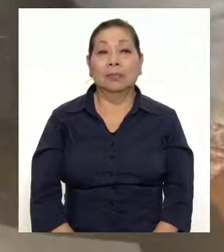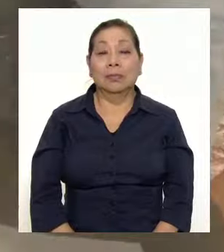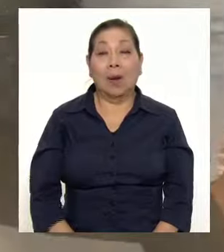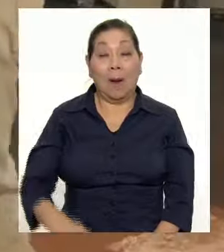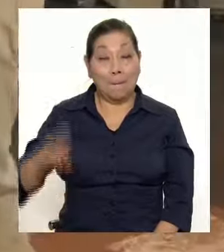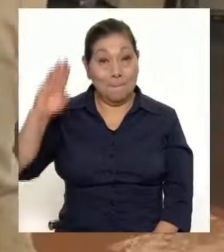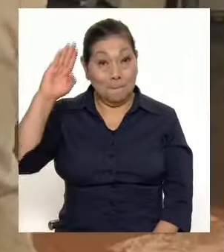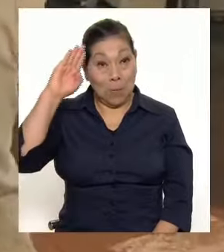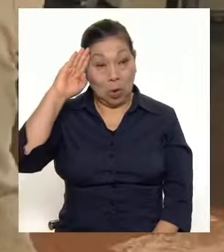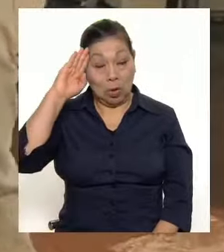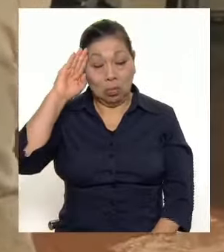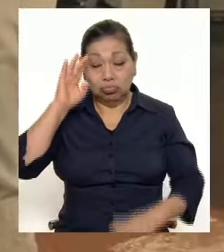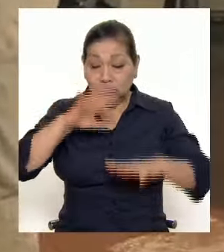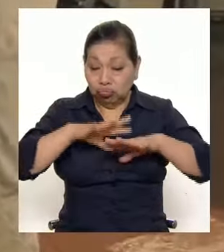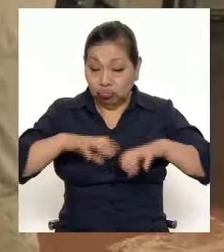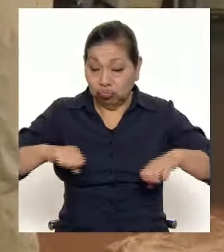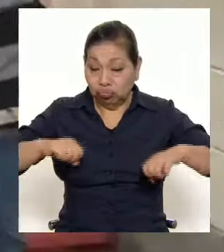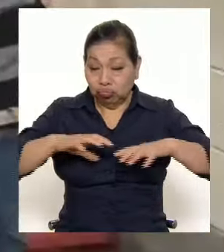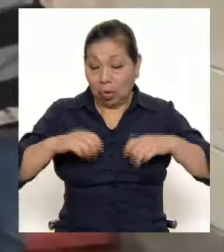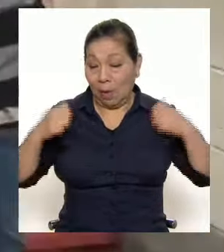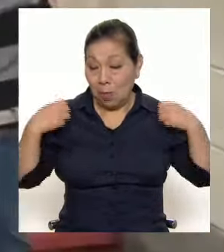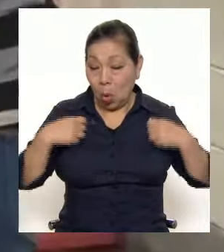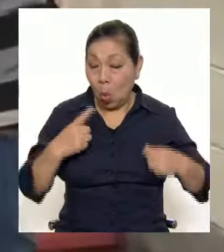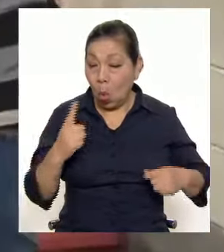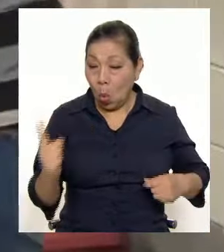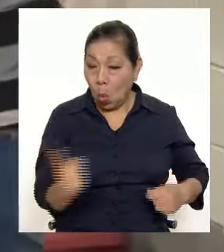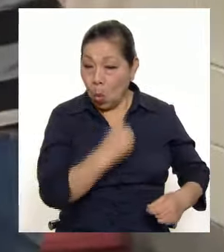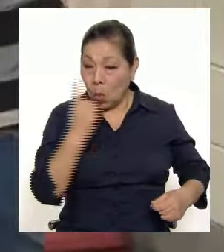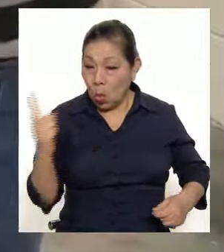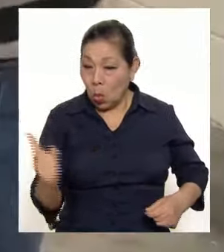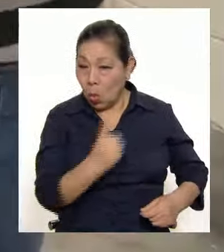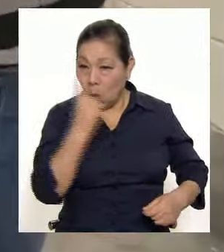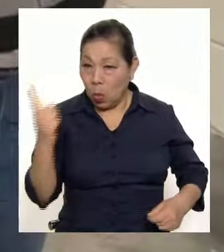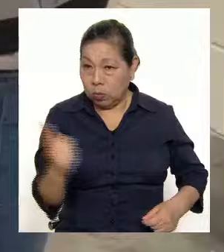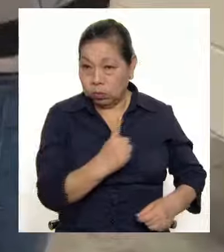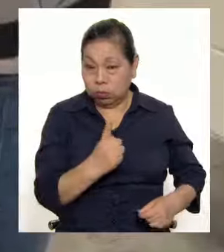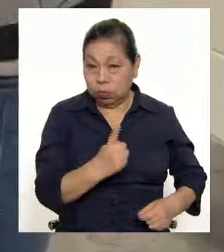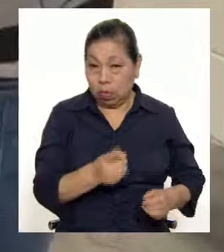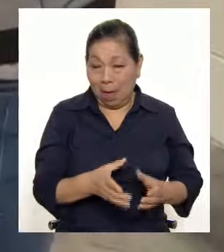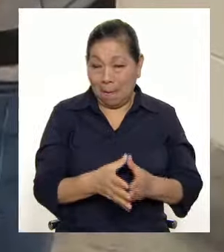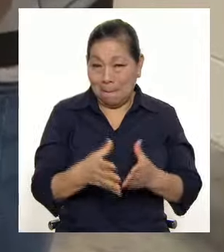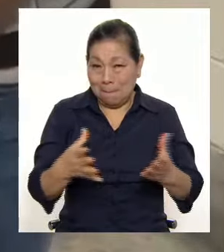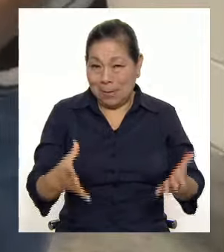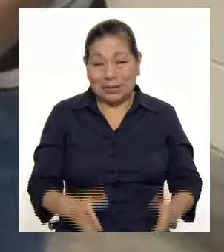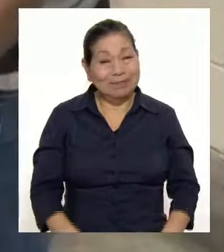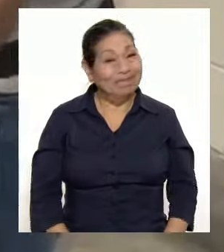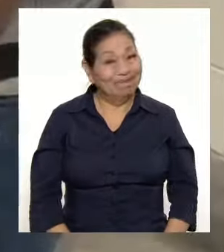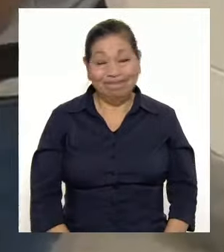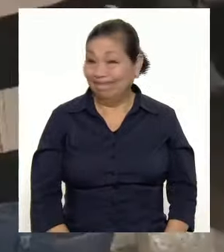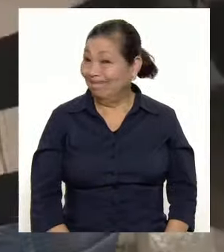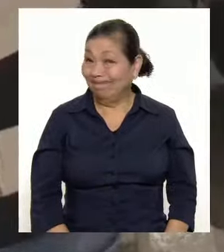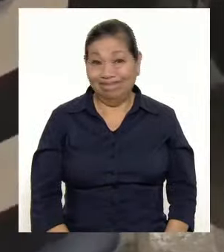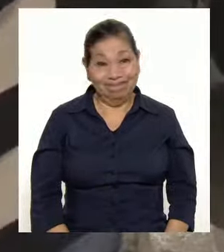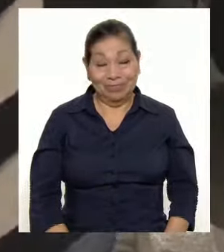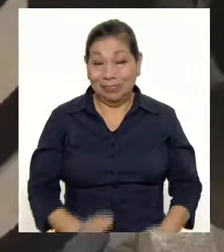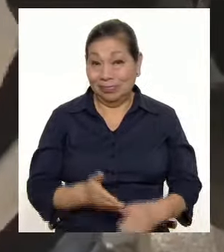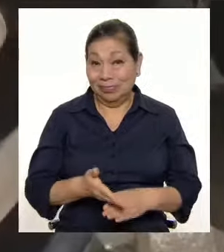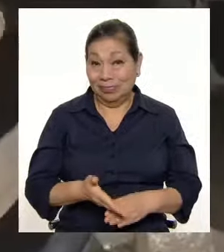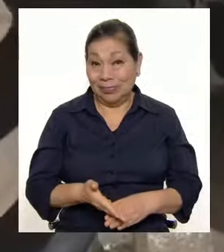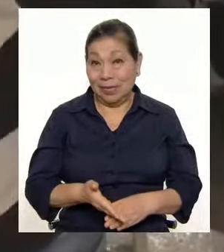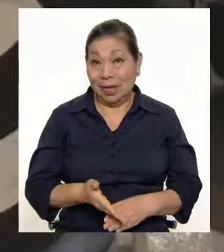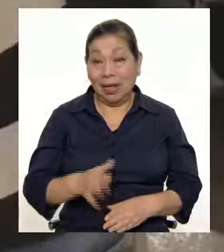Agentes de la Dirandro inspeccionaron mochila por mochila e impidieron que esta gran mercadería ilegal llegue al